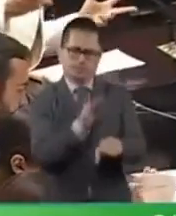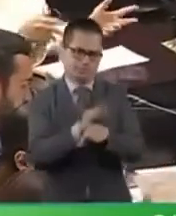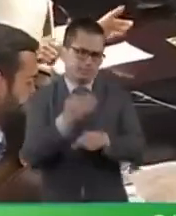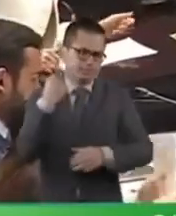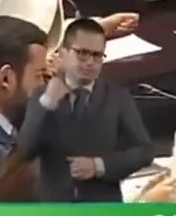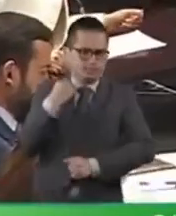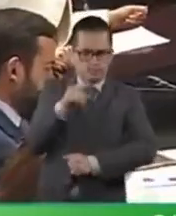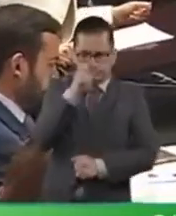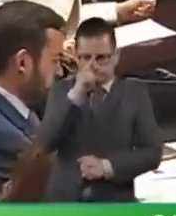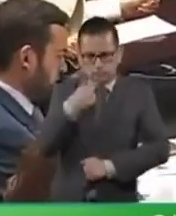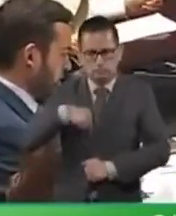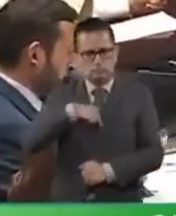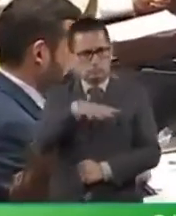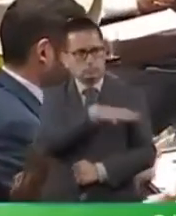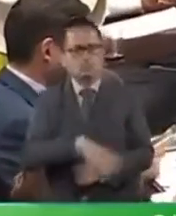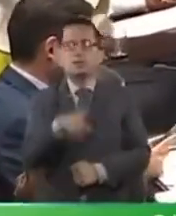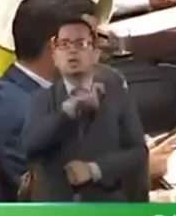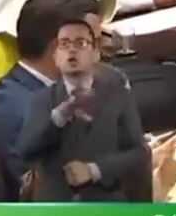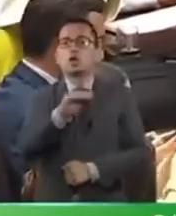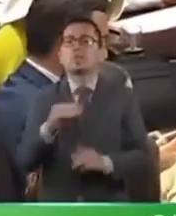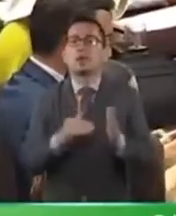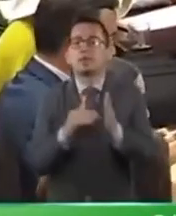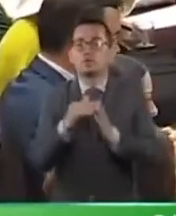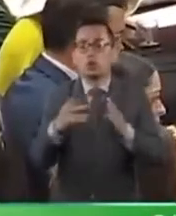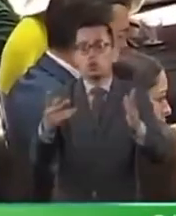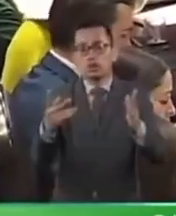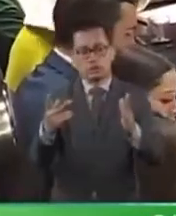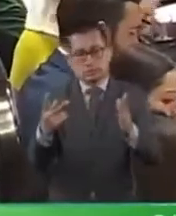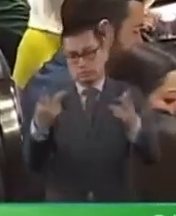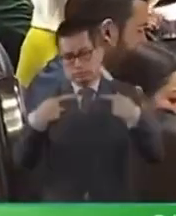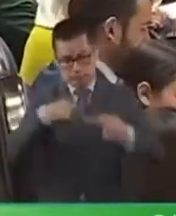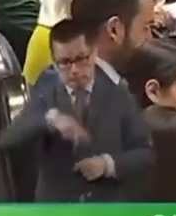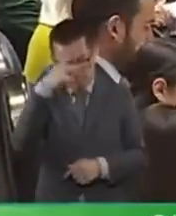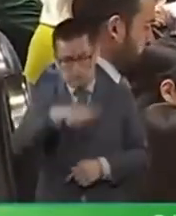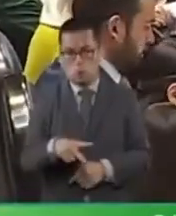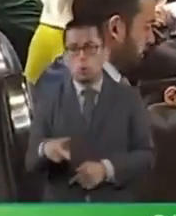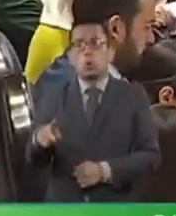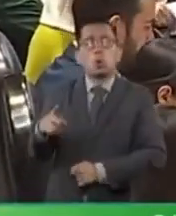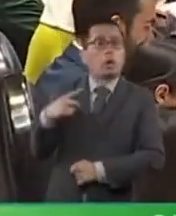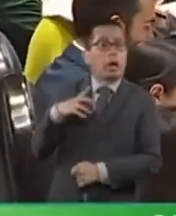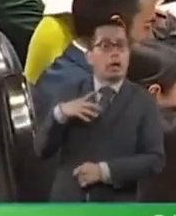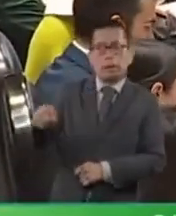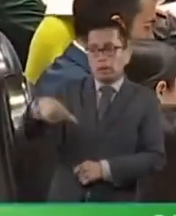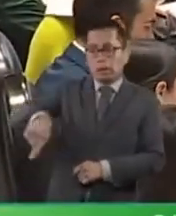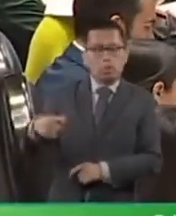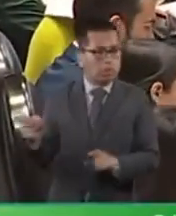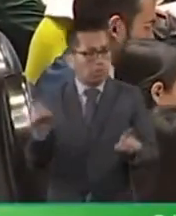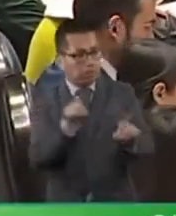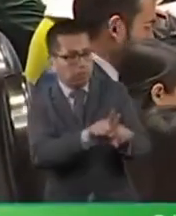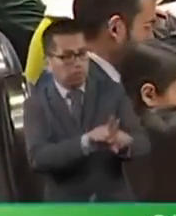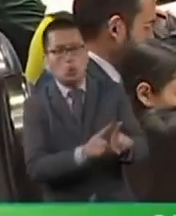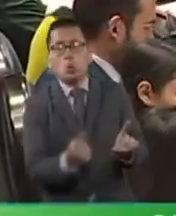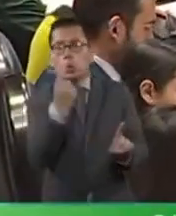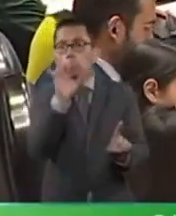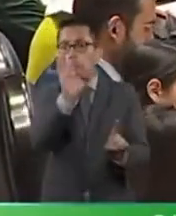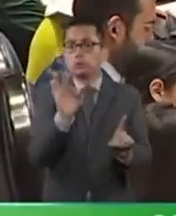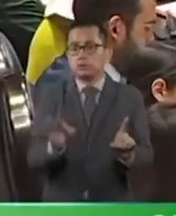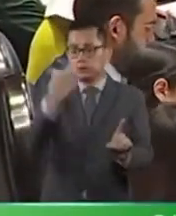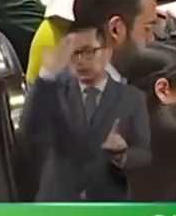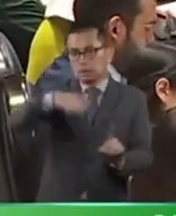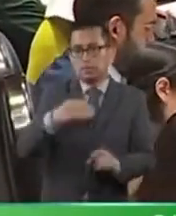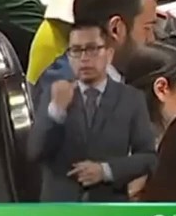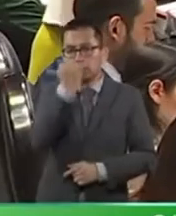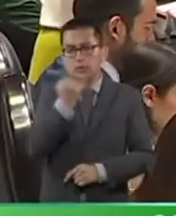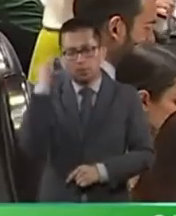tenemos 900 defensores, y de esos, el 1% habla una lengua indígena. Esas son las cifras que tenemos